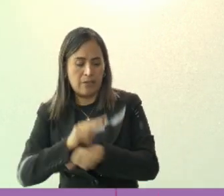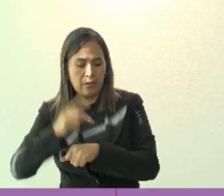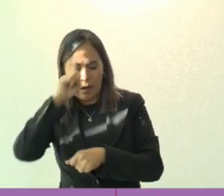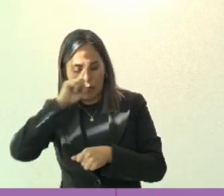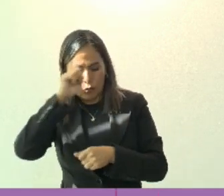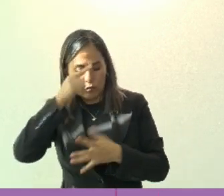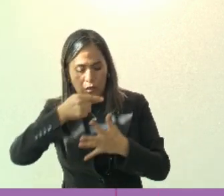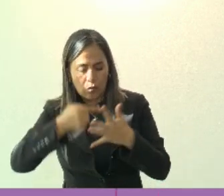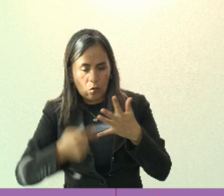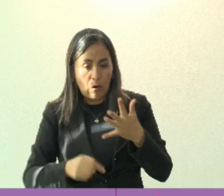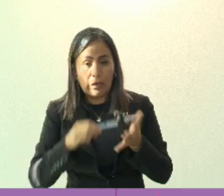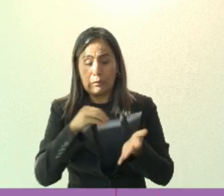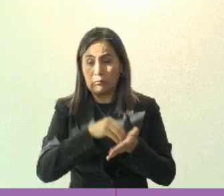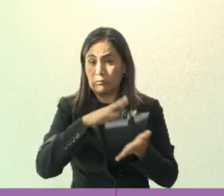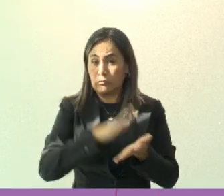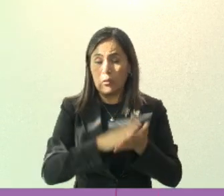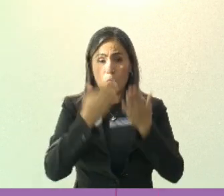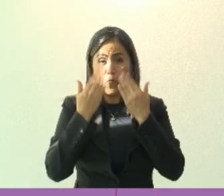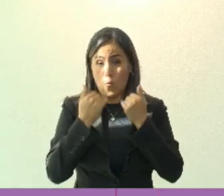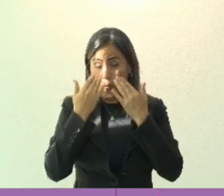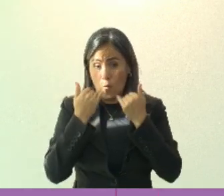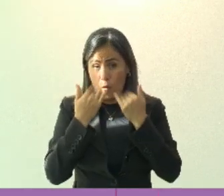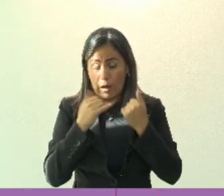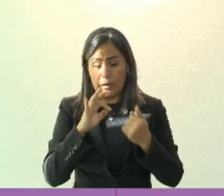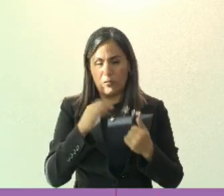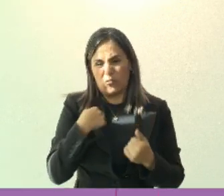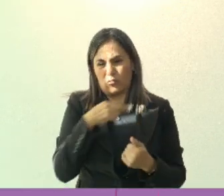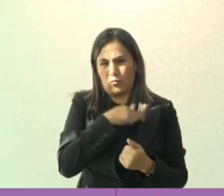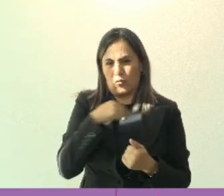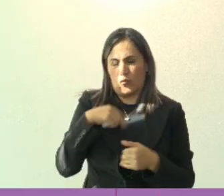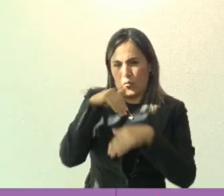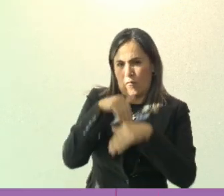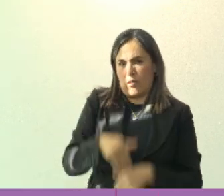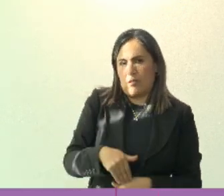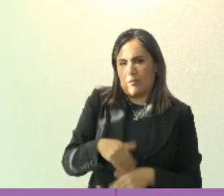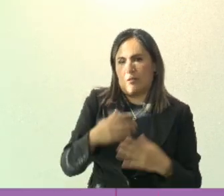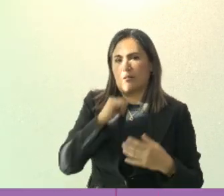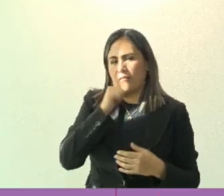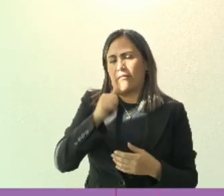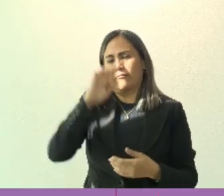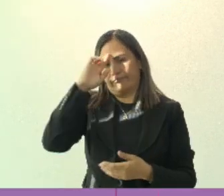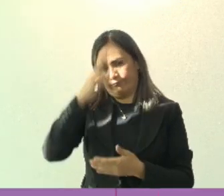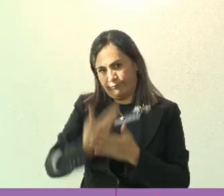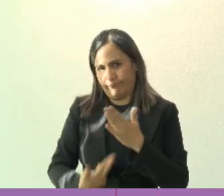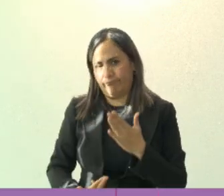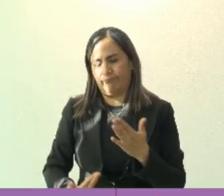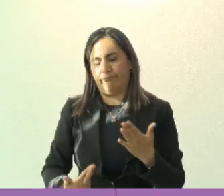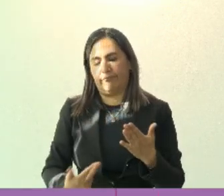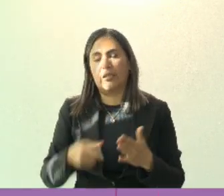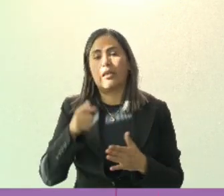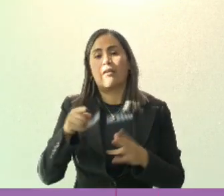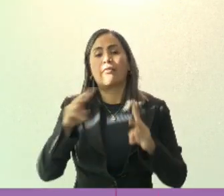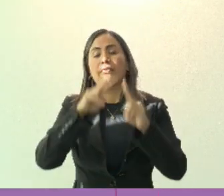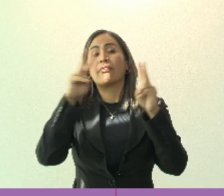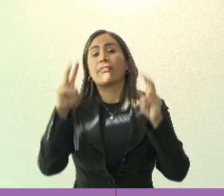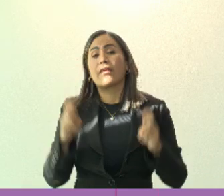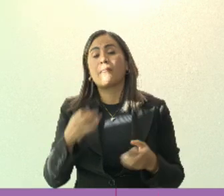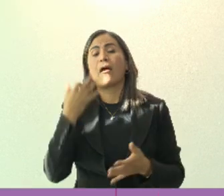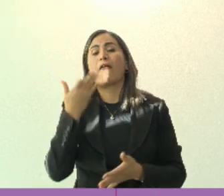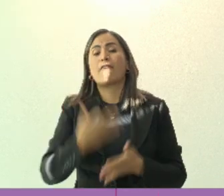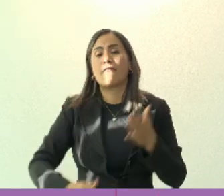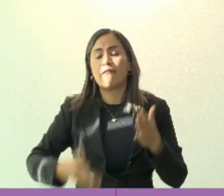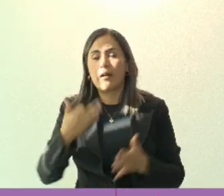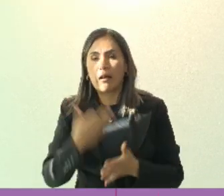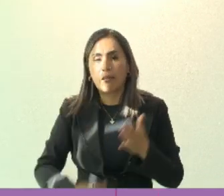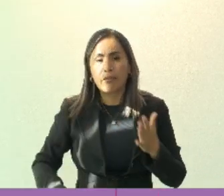debidamente plasmadas ahí, podemos incurrir en una responsabilidad. Y los asuntos pendientes, por supuesto, son